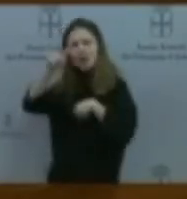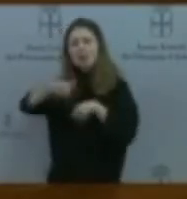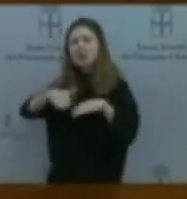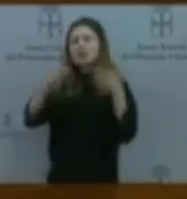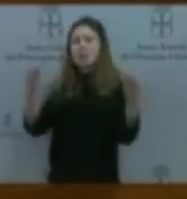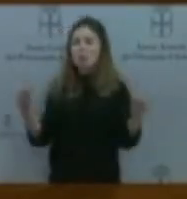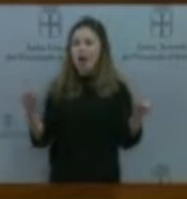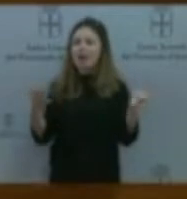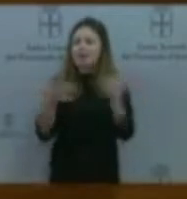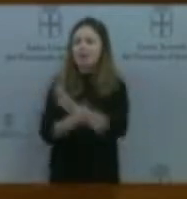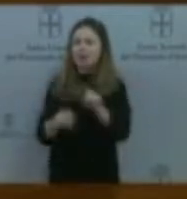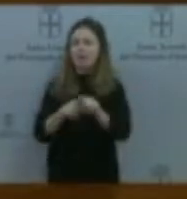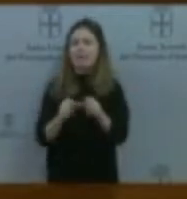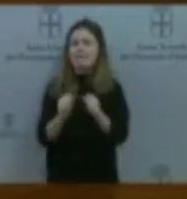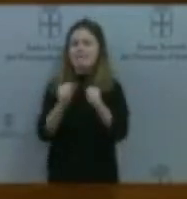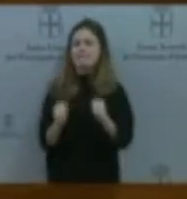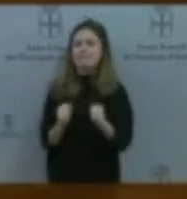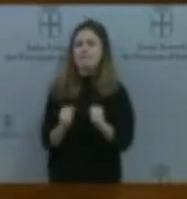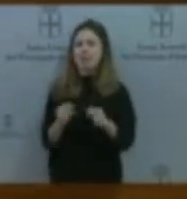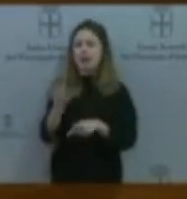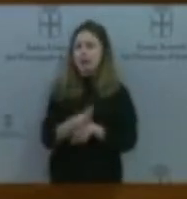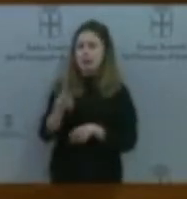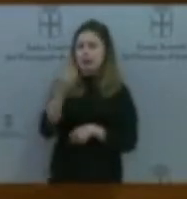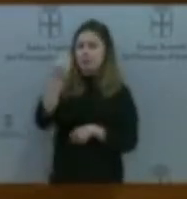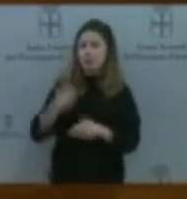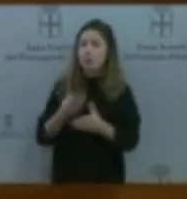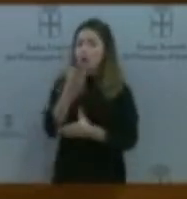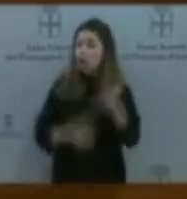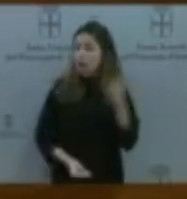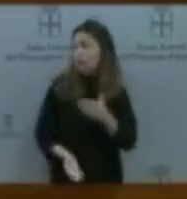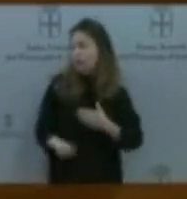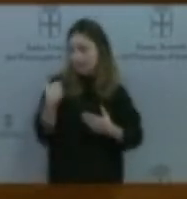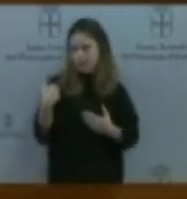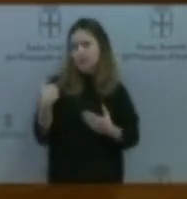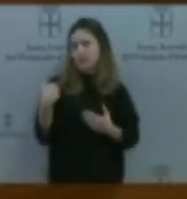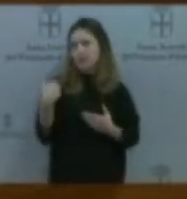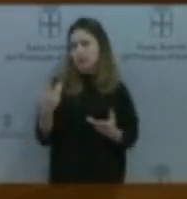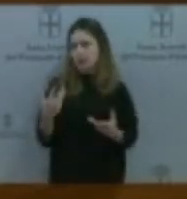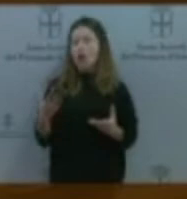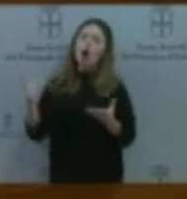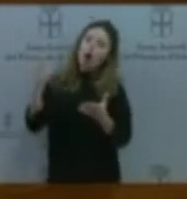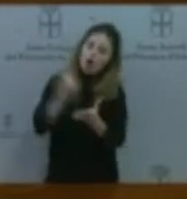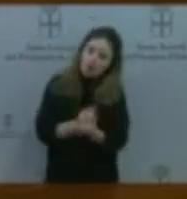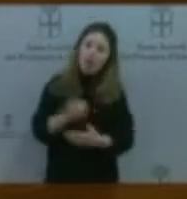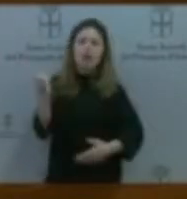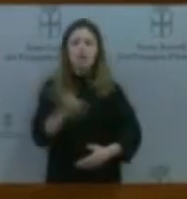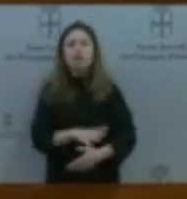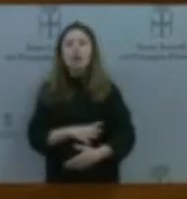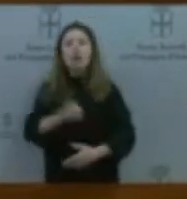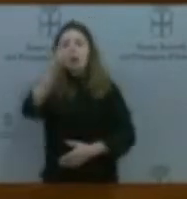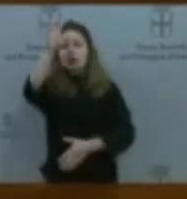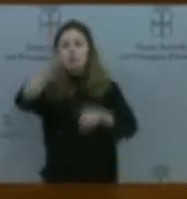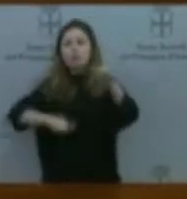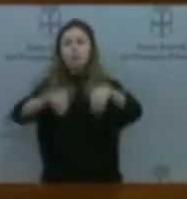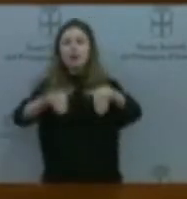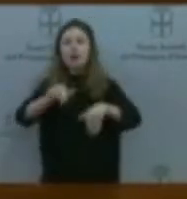repetir los errores del pasado. Que volvamos a tener unos fondos mineros 2.0 donde los criterios para la elección de